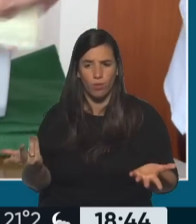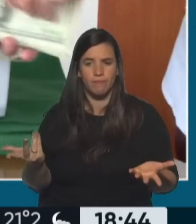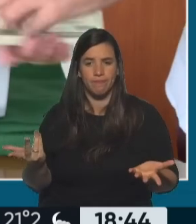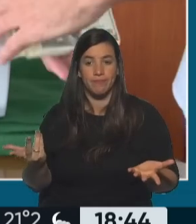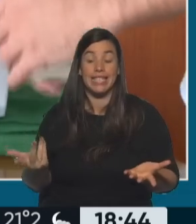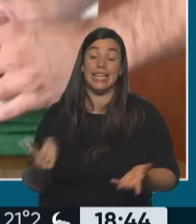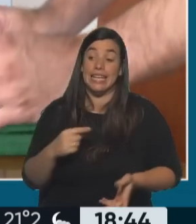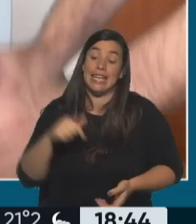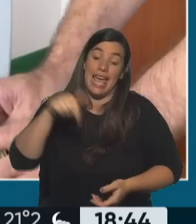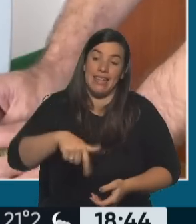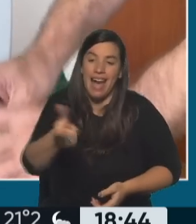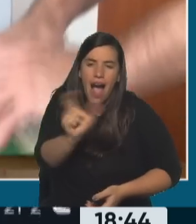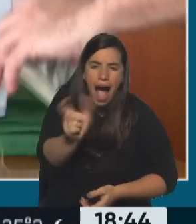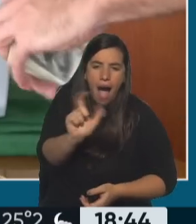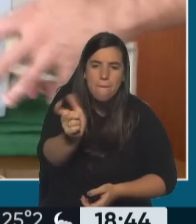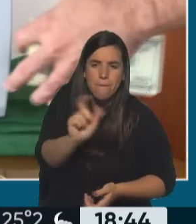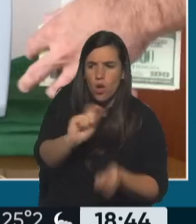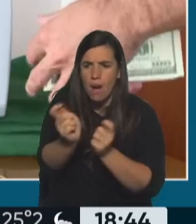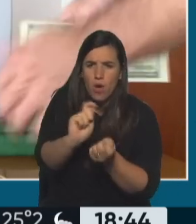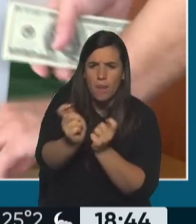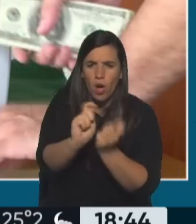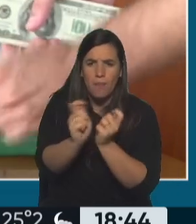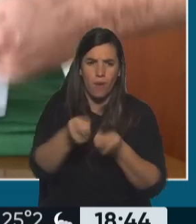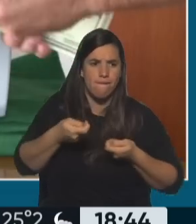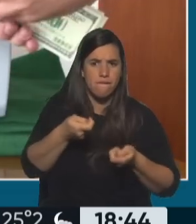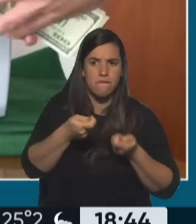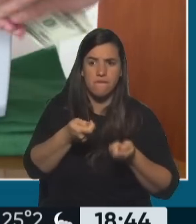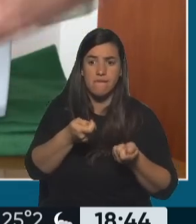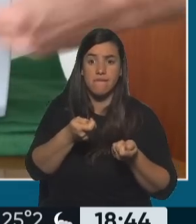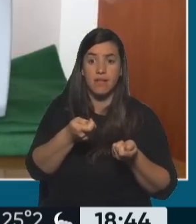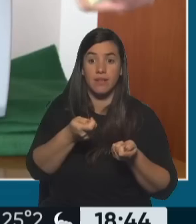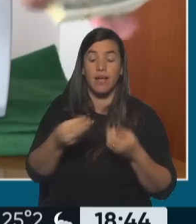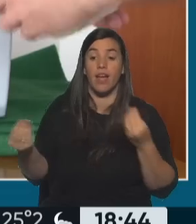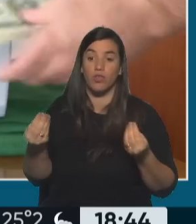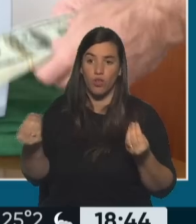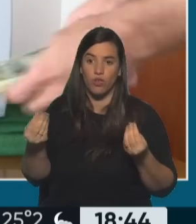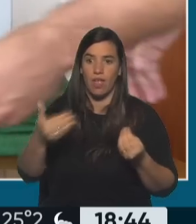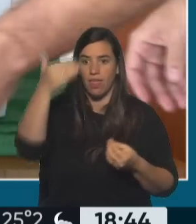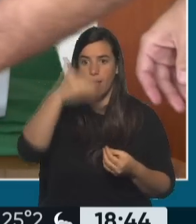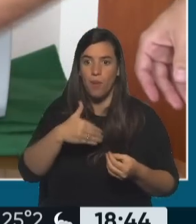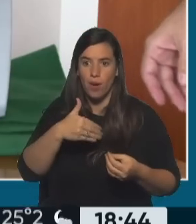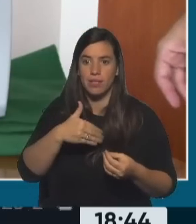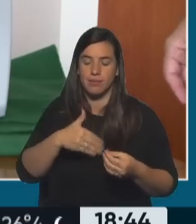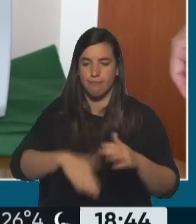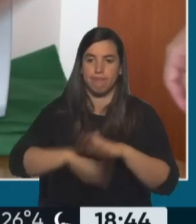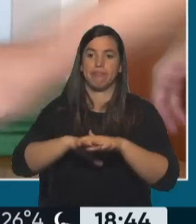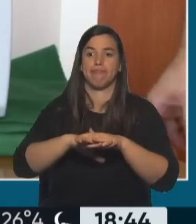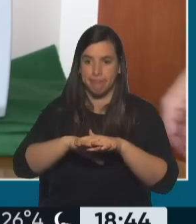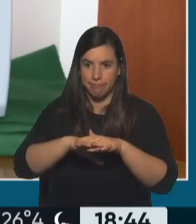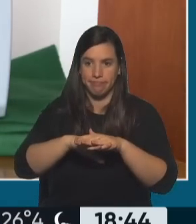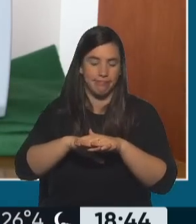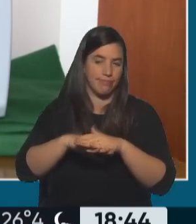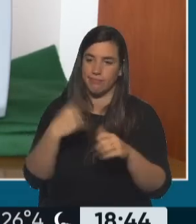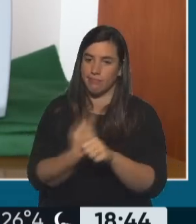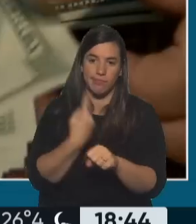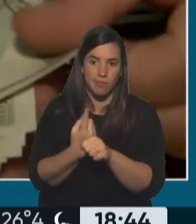estas presiones cambiarias, tenés que, lo que se suele decir, ahondar el cepo. Ahondar el cepo implica más restricciones a las importaciones,